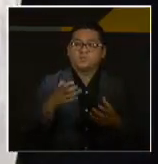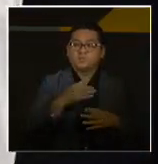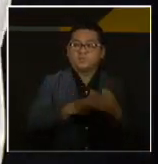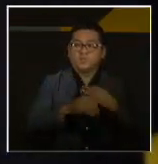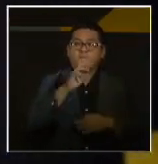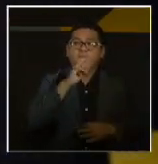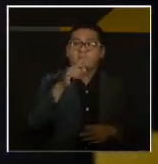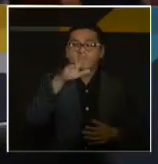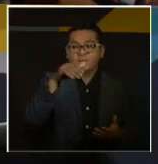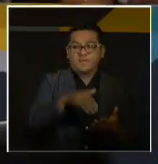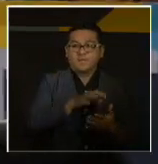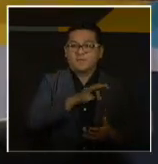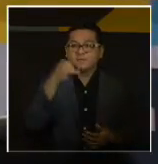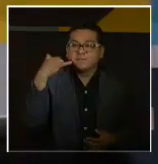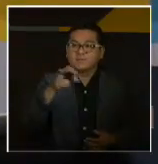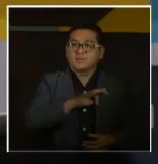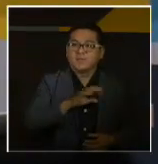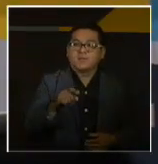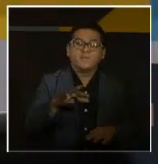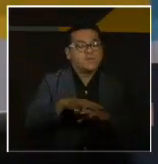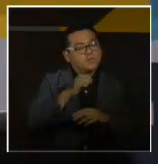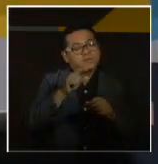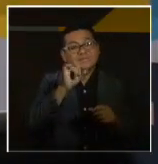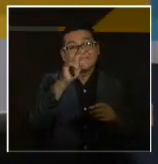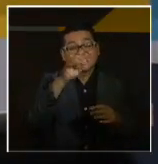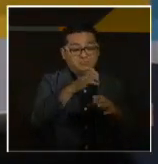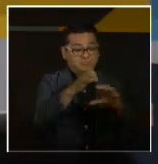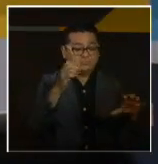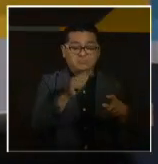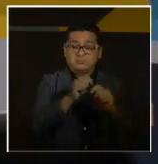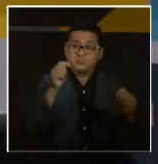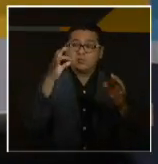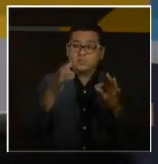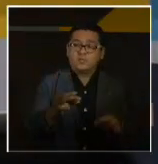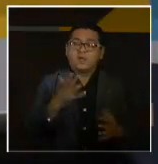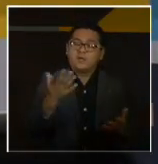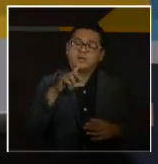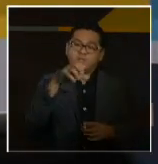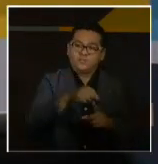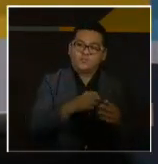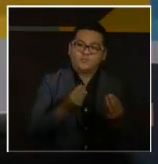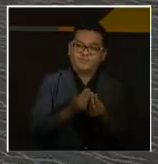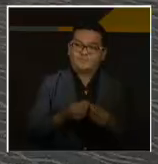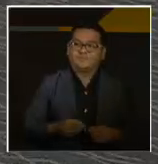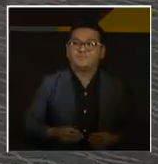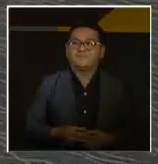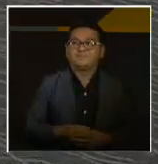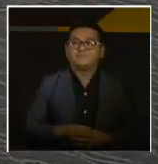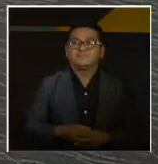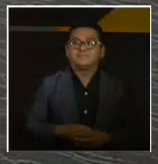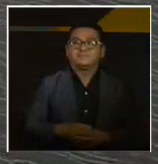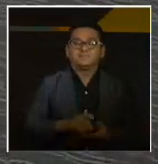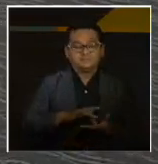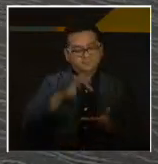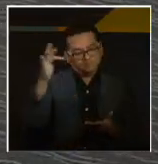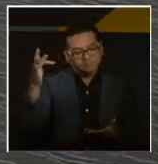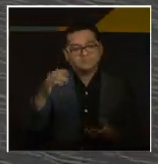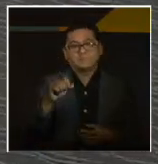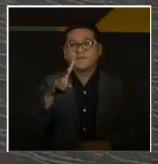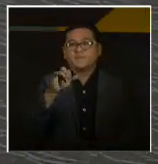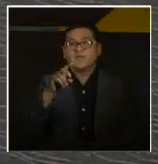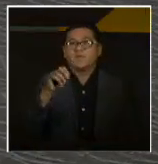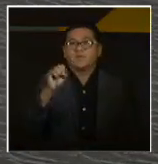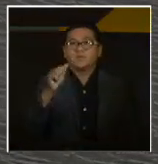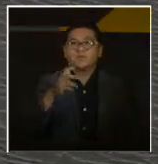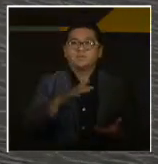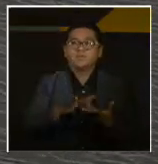civil, de que Mérida y Yucatán tengan un sistema de transporte público de calidad, y lo vamos a lograr juntos. Candidato, muchas gracias. Candidato Mauricio